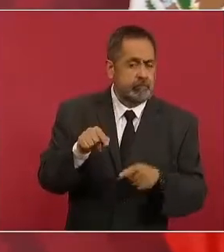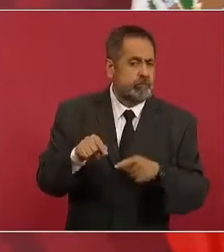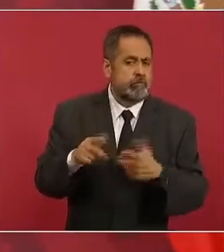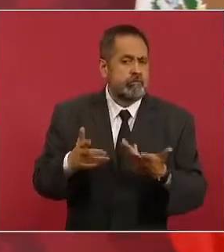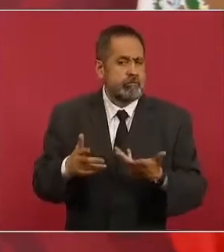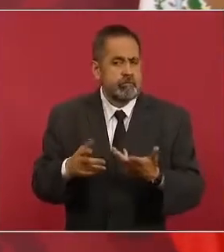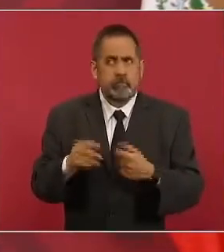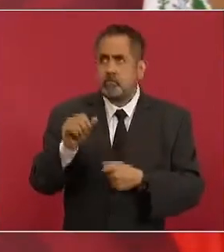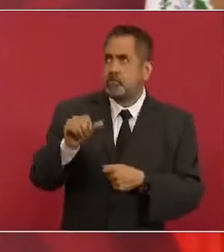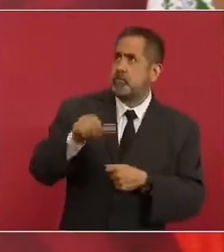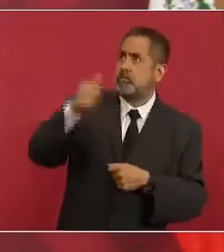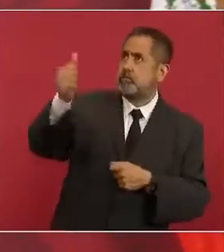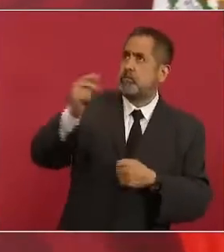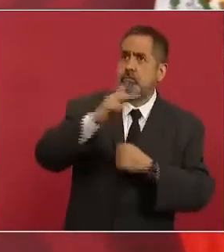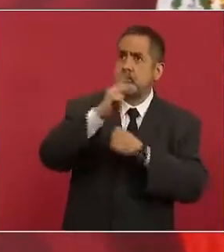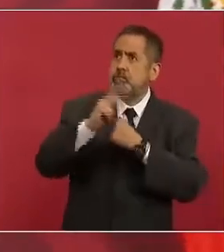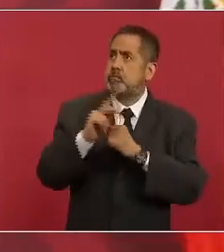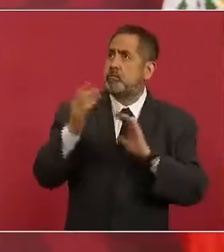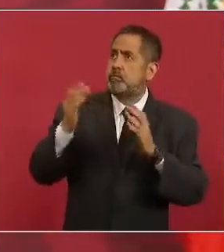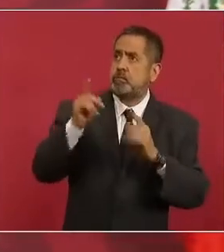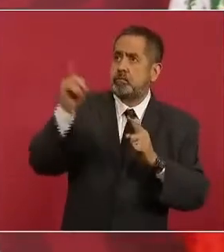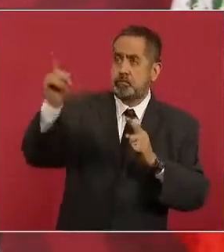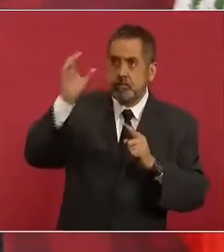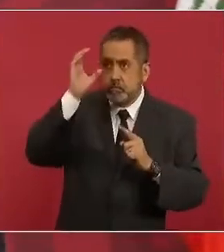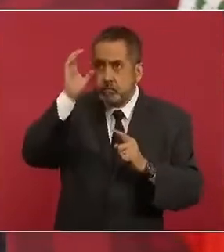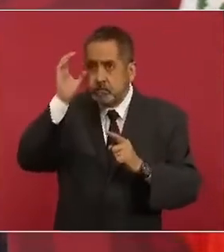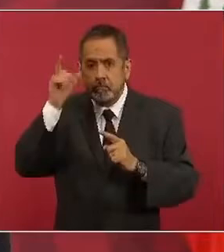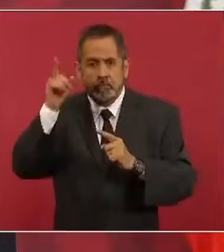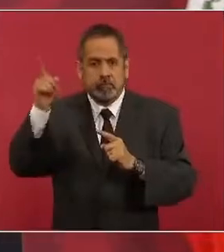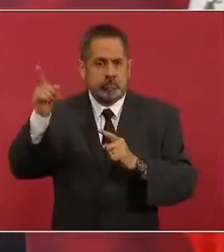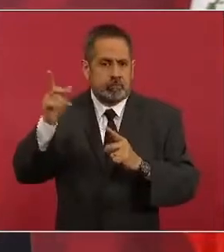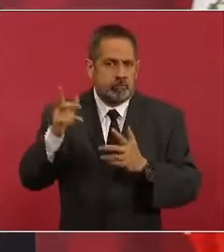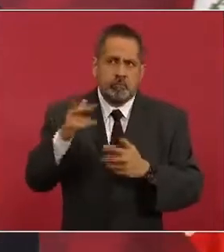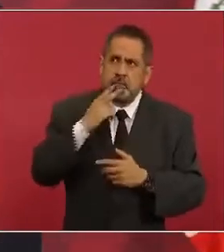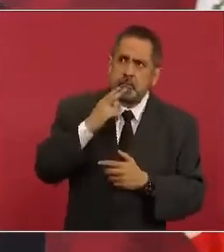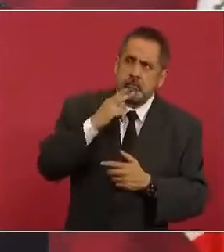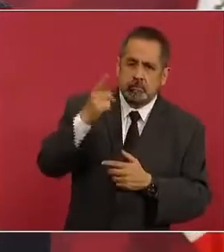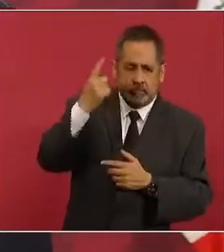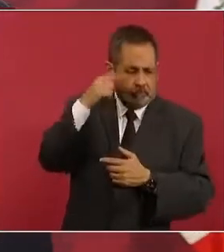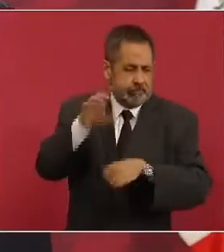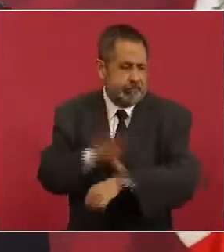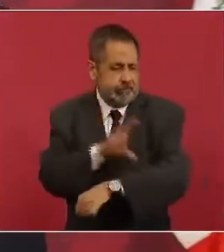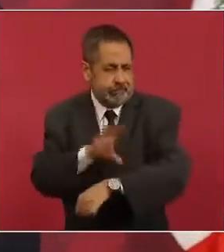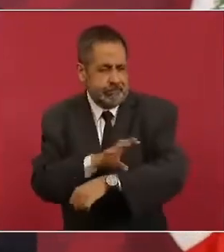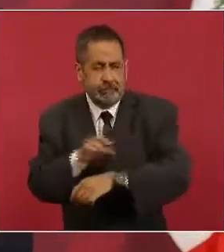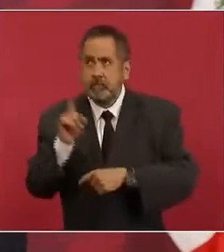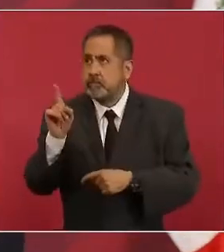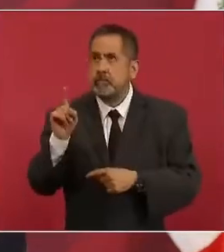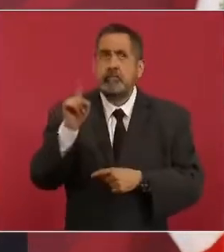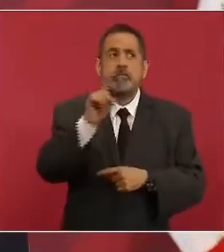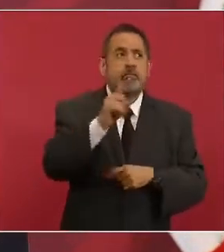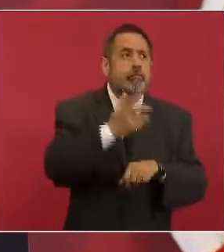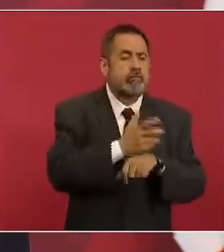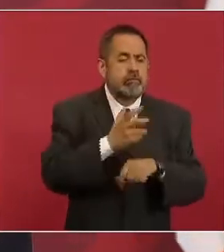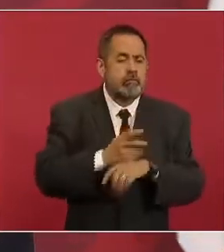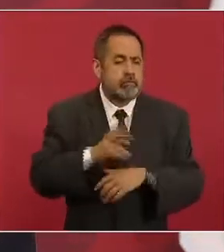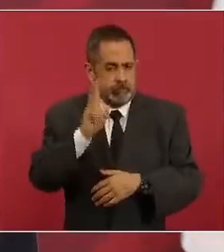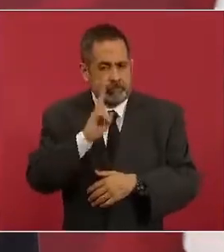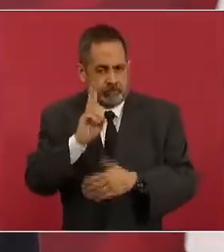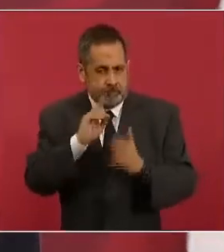a lo que utilizan de carbón en China para generar energía eléctrica y en Estados Unidos.